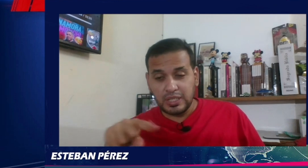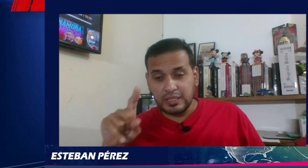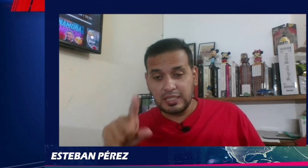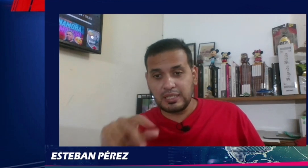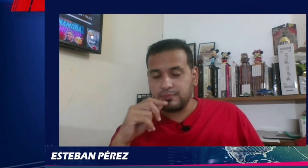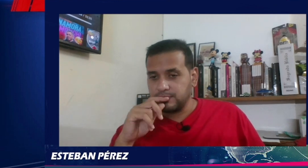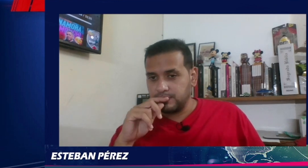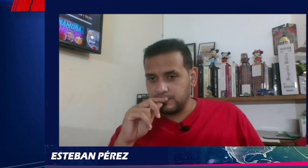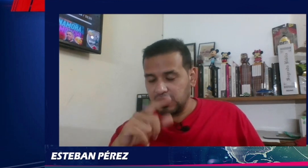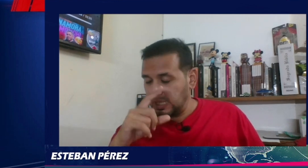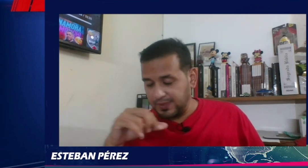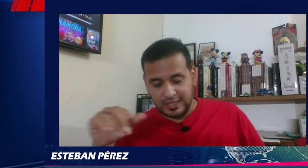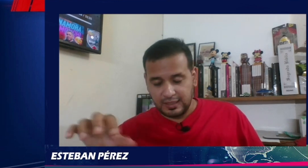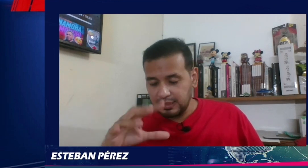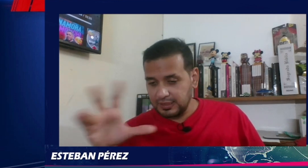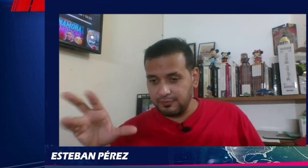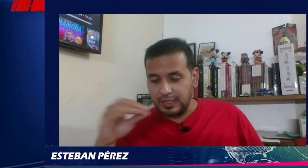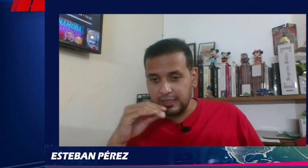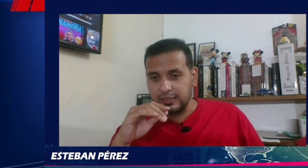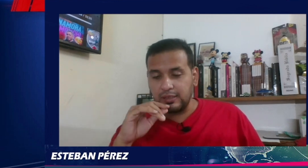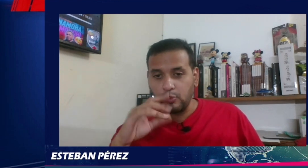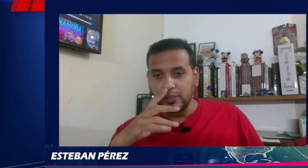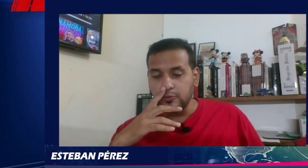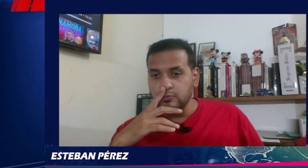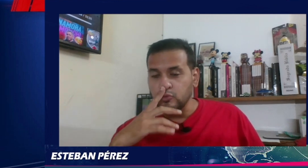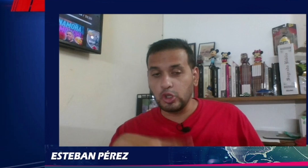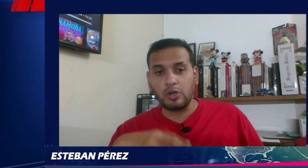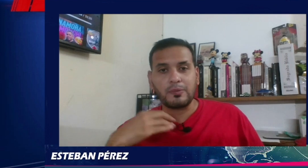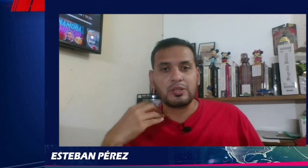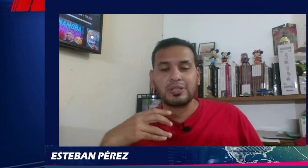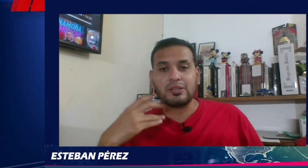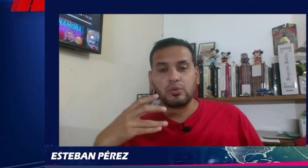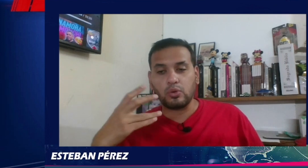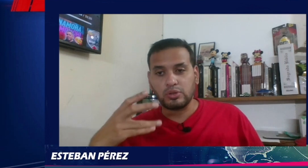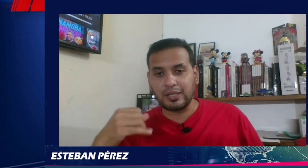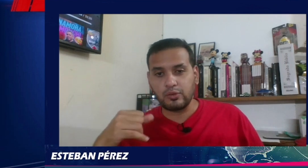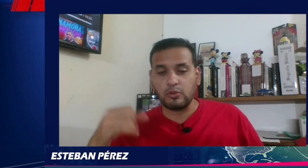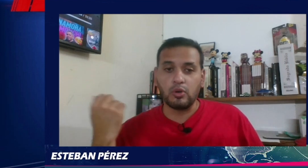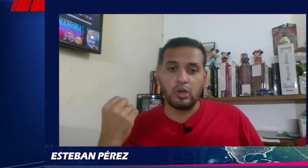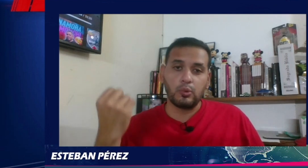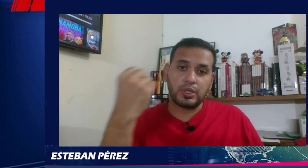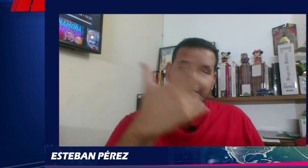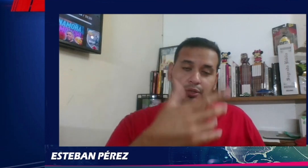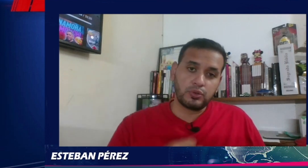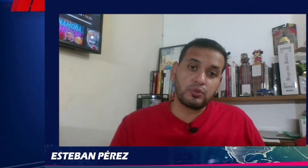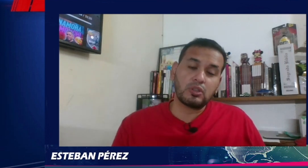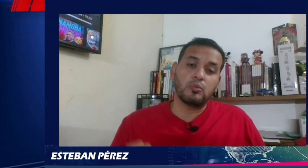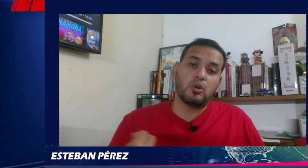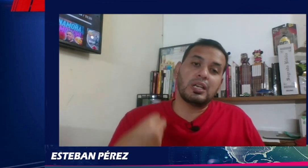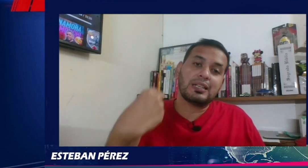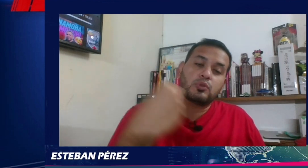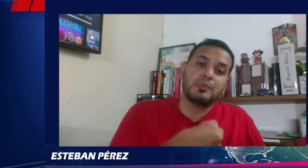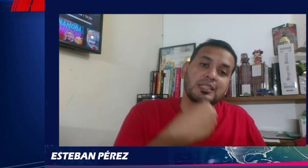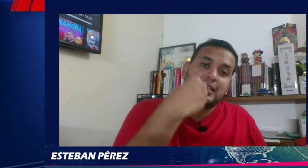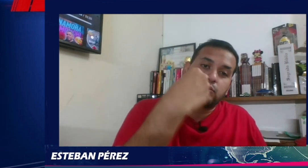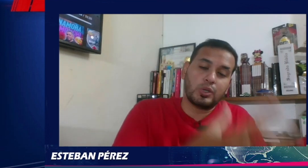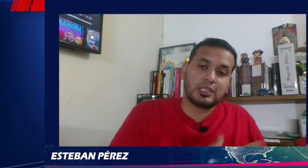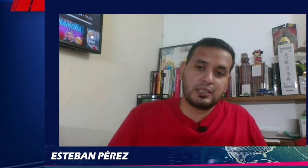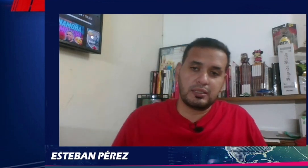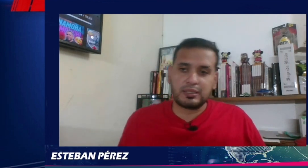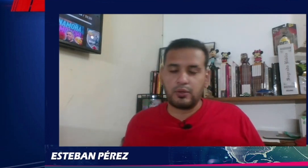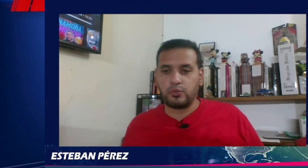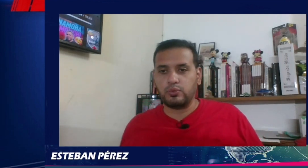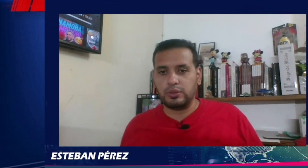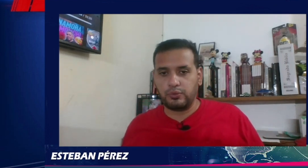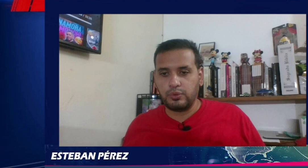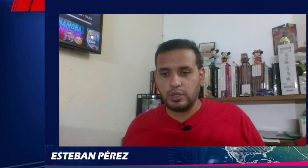México hoy en día, a pesar de esta variante de Omicron, no ha habido tanto contagio como lo hubo en Estados Unidos y como hay actualmente las muertes